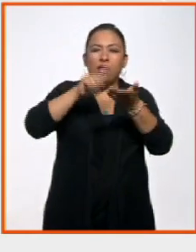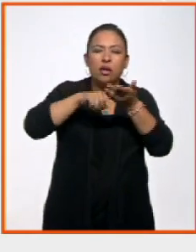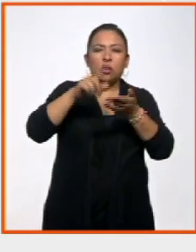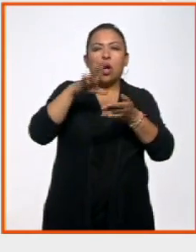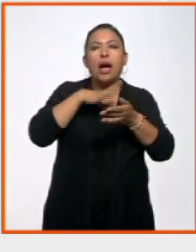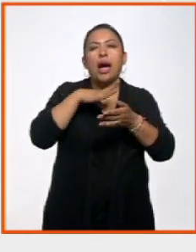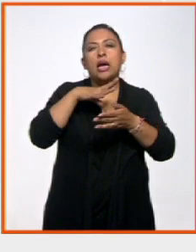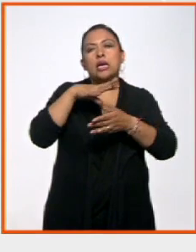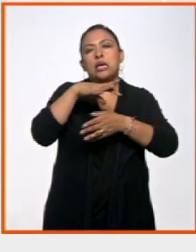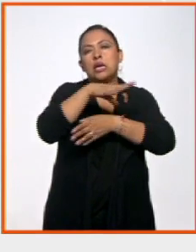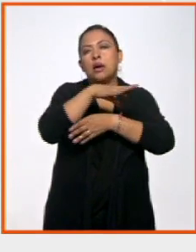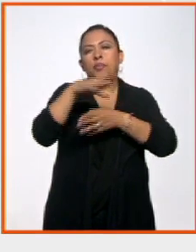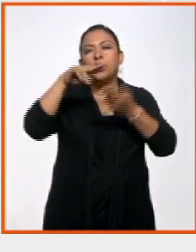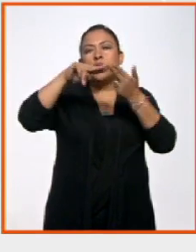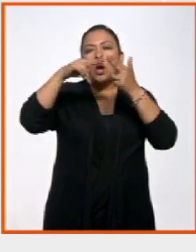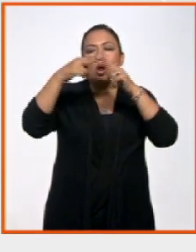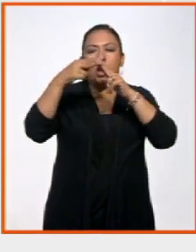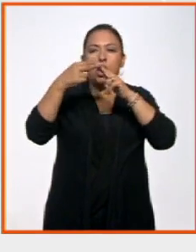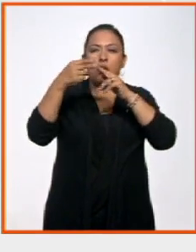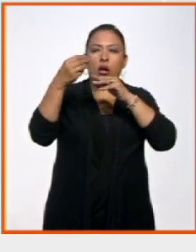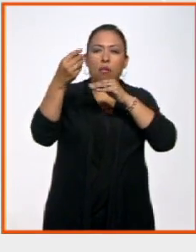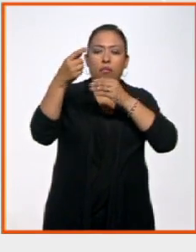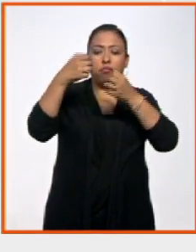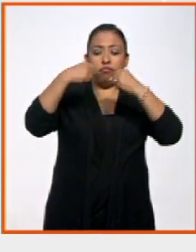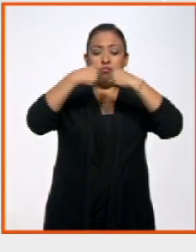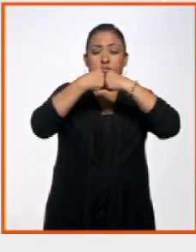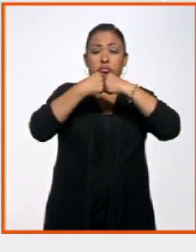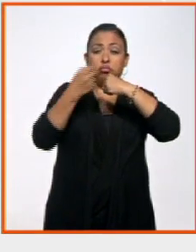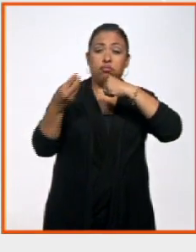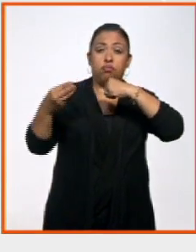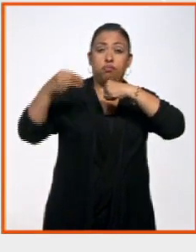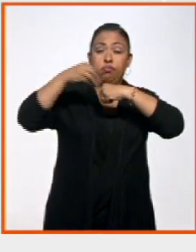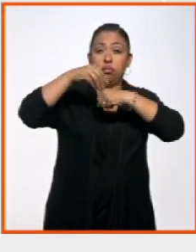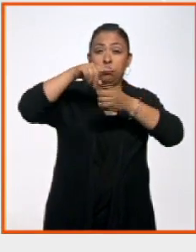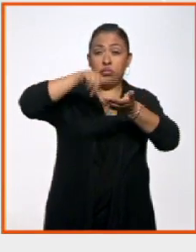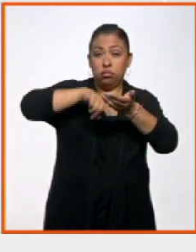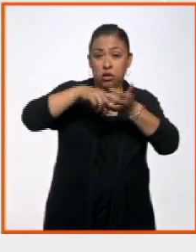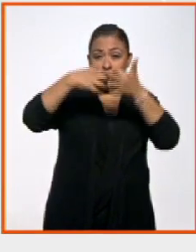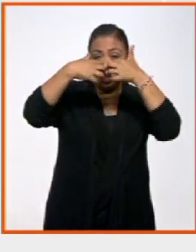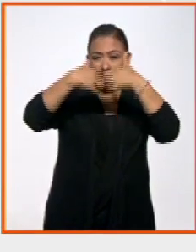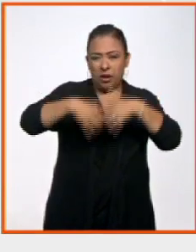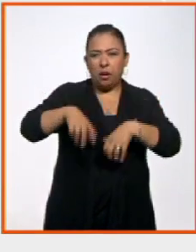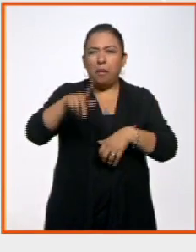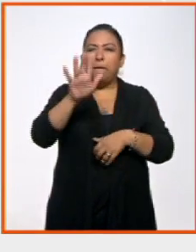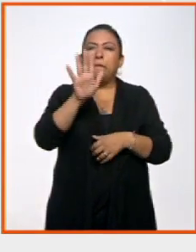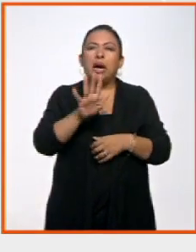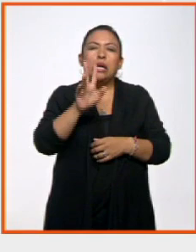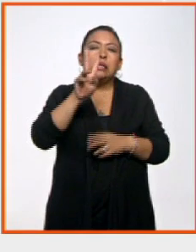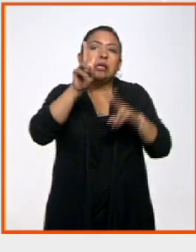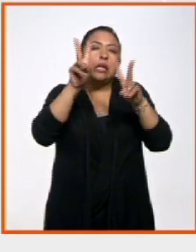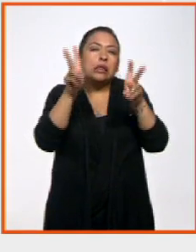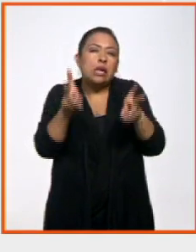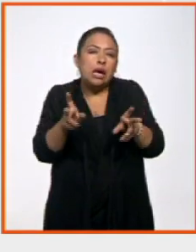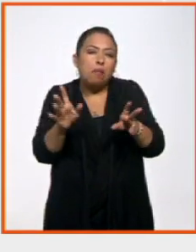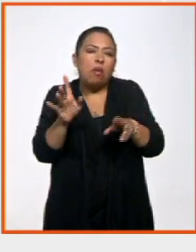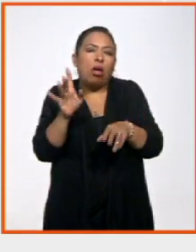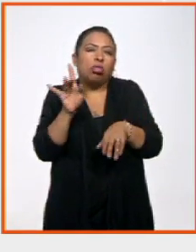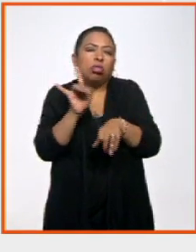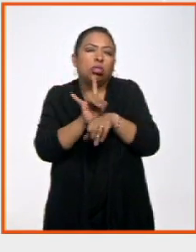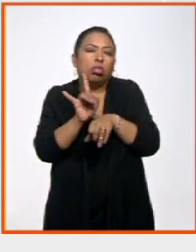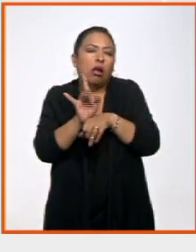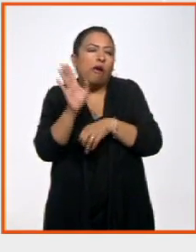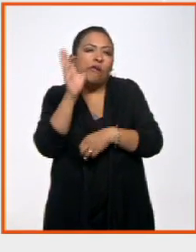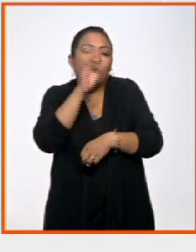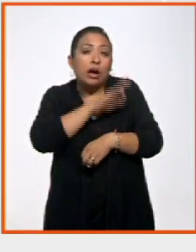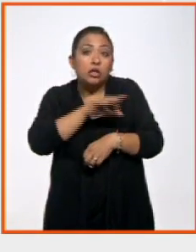ingeniería neurológica en su cerebro esto que parece un tema o que de hecho es un tema de ciencia ficción